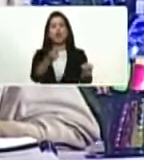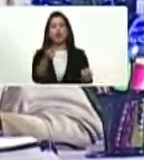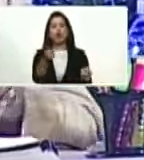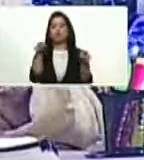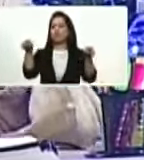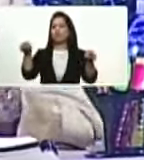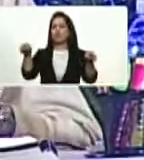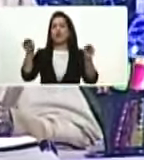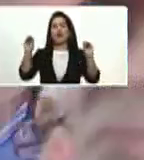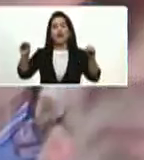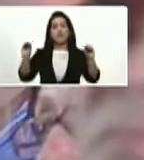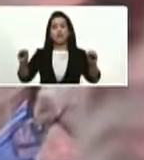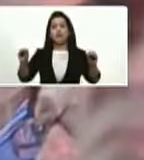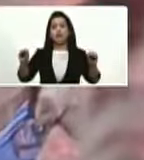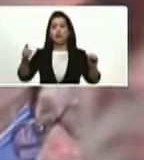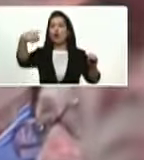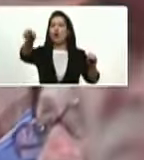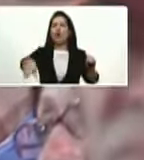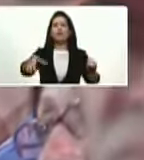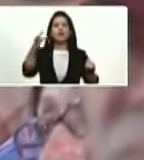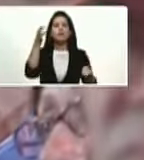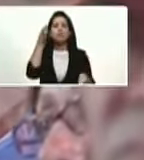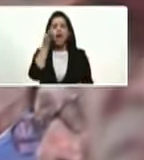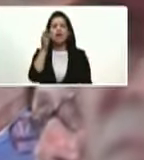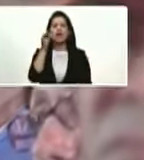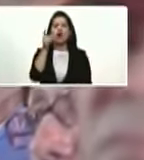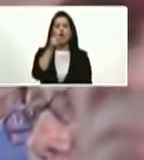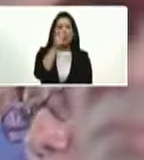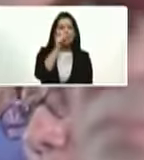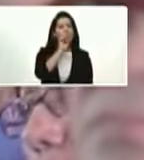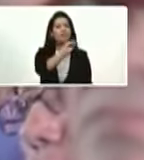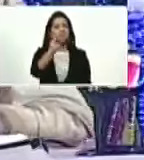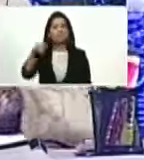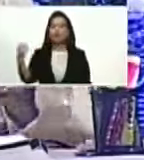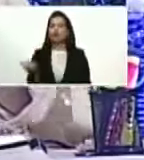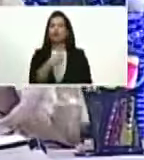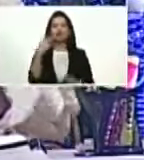compañeros, compañeras, Juana, Manuela, hay que